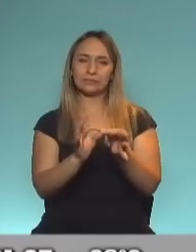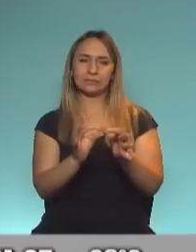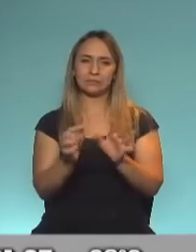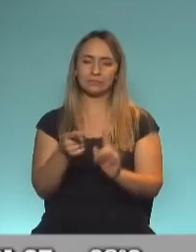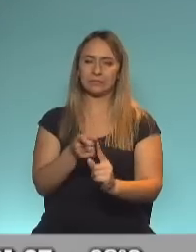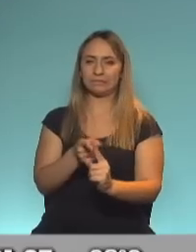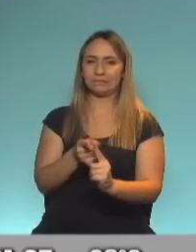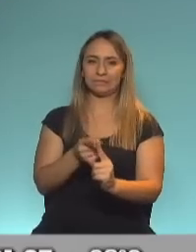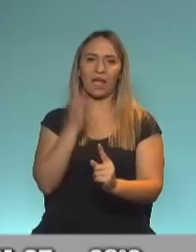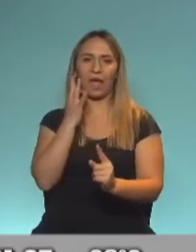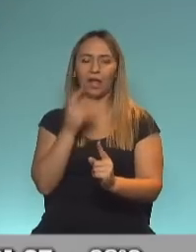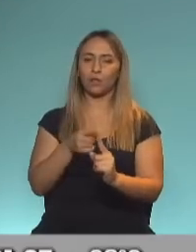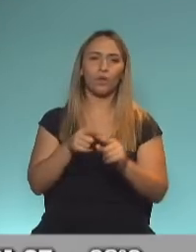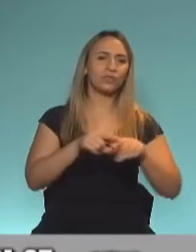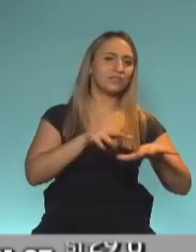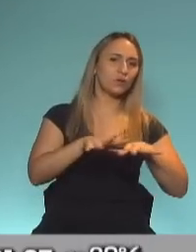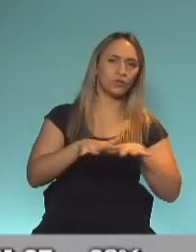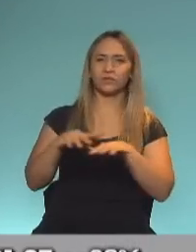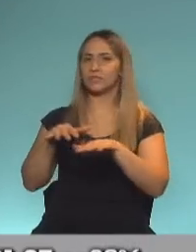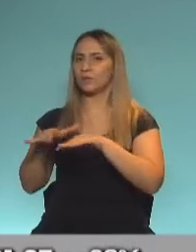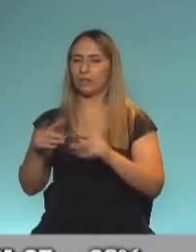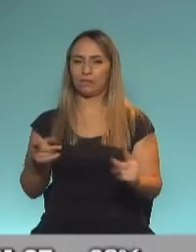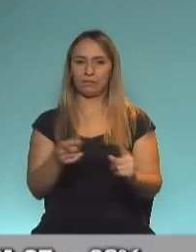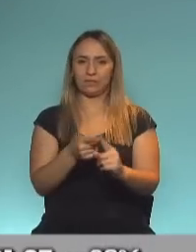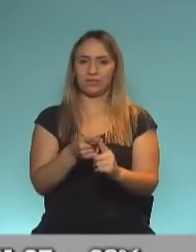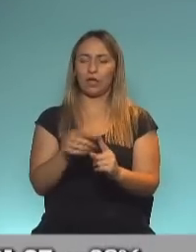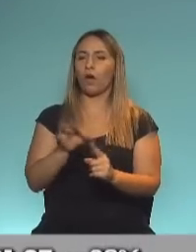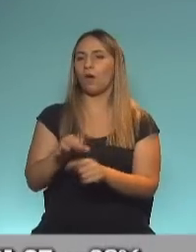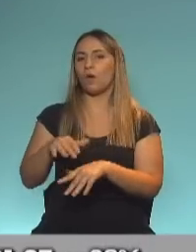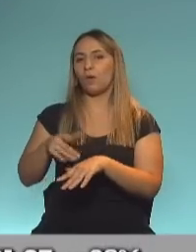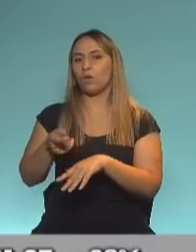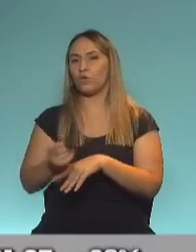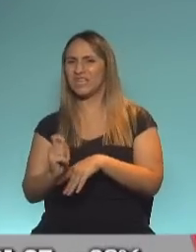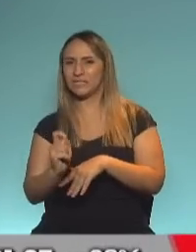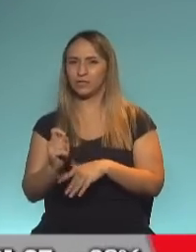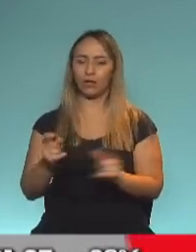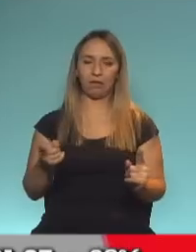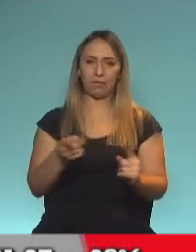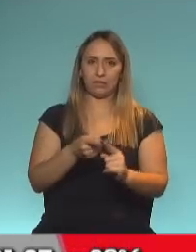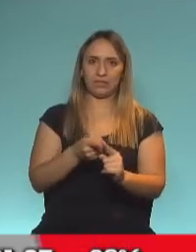¿no? entre algunos hechos y una causa judicial?